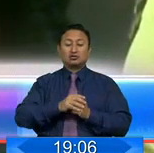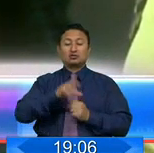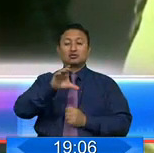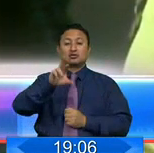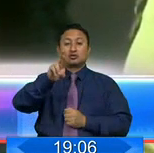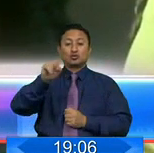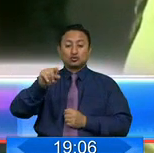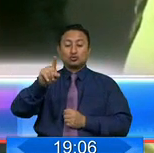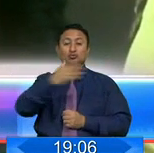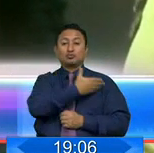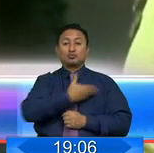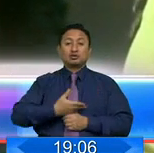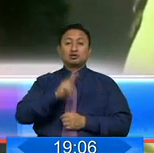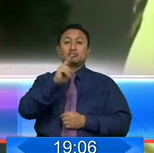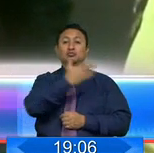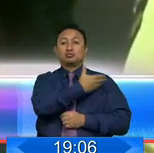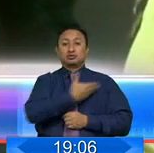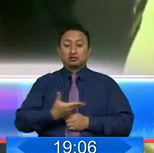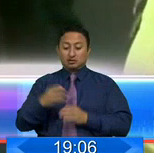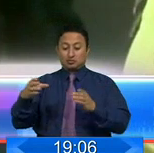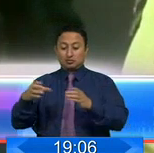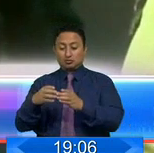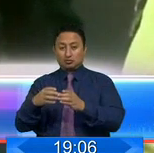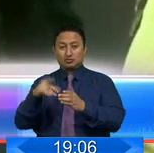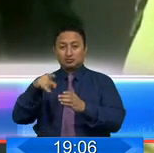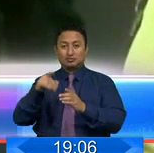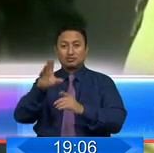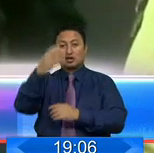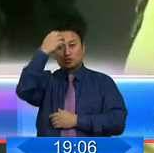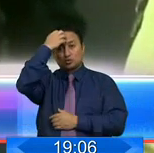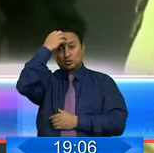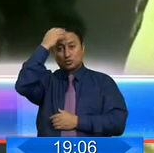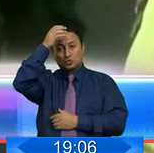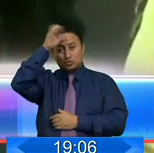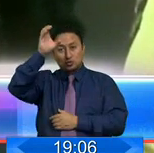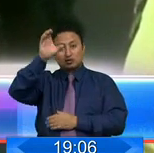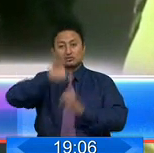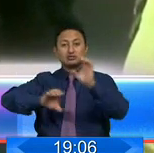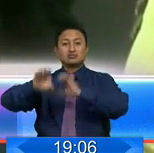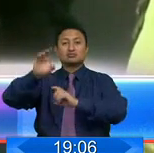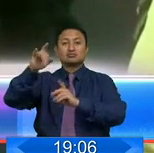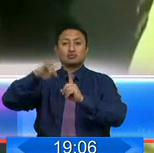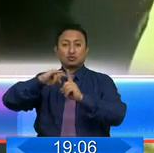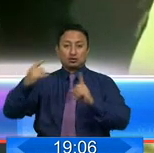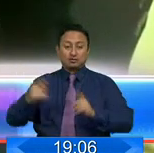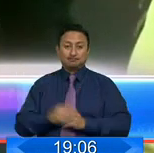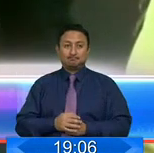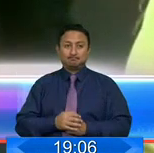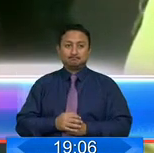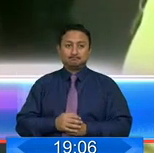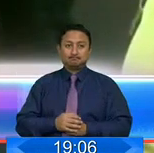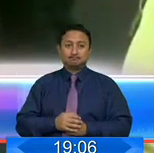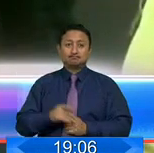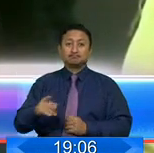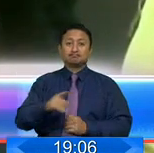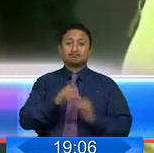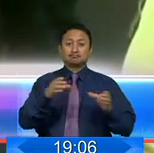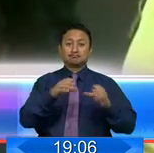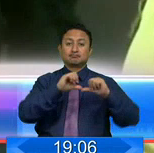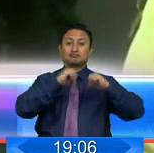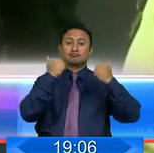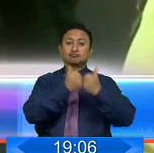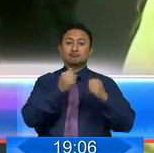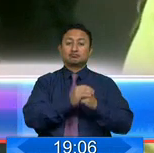vicepresidente de la Comisión Especializada Permanente de Educación, Cultura, Ciencia y Tecnología, respectivamente. A los asambleístas